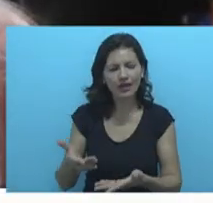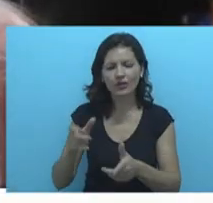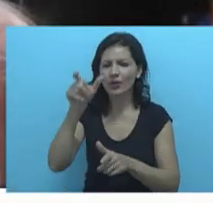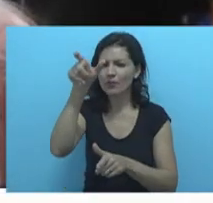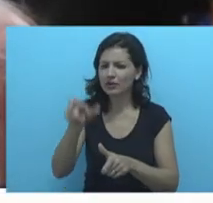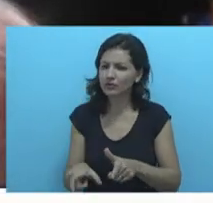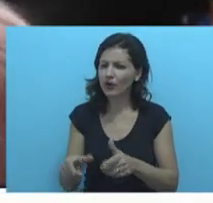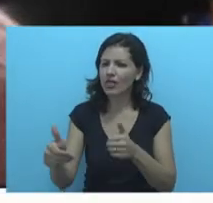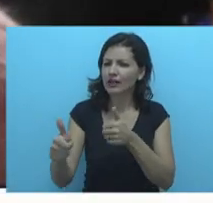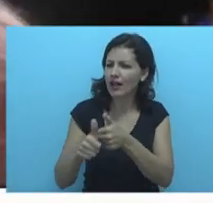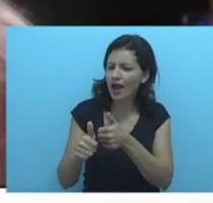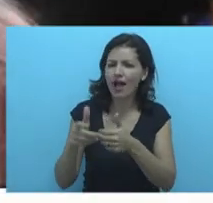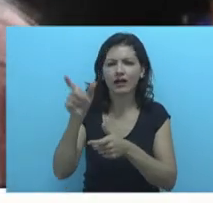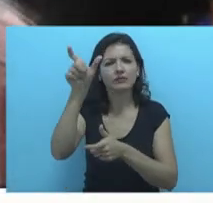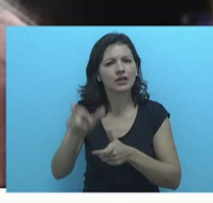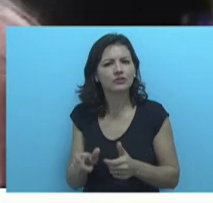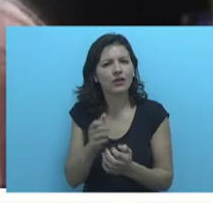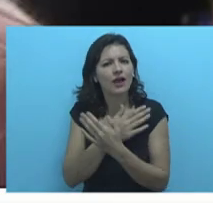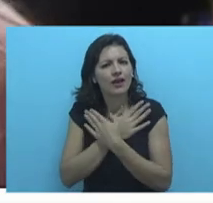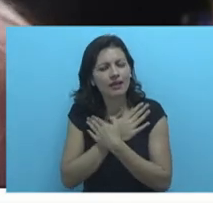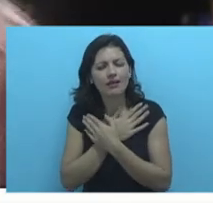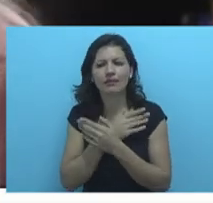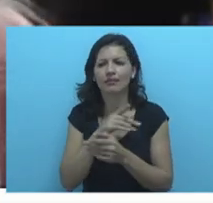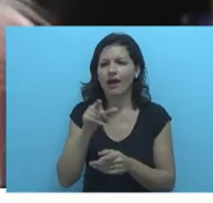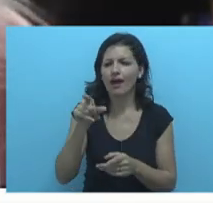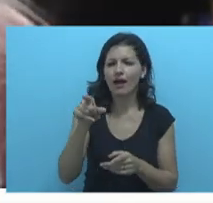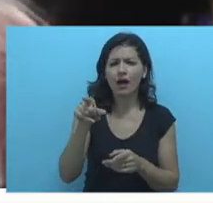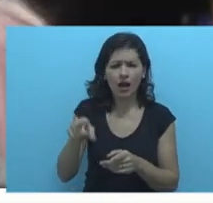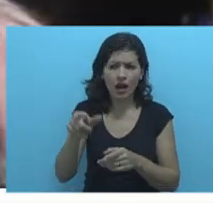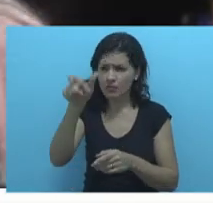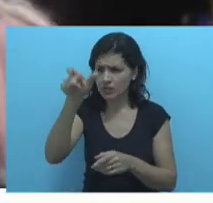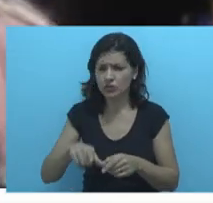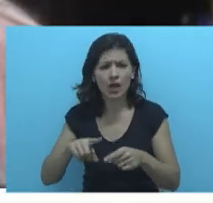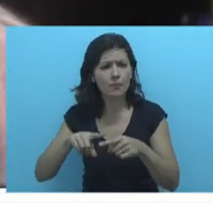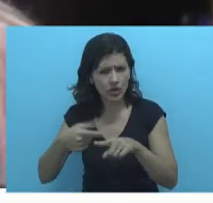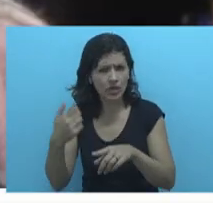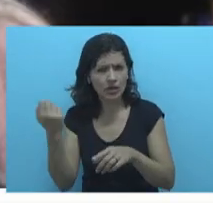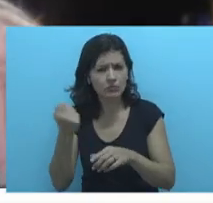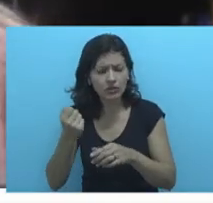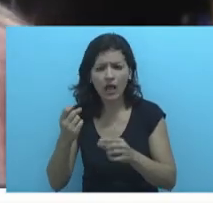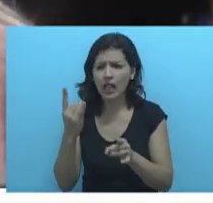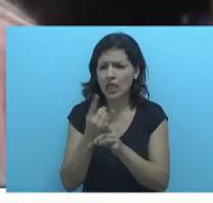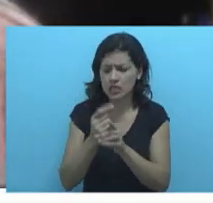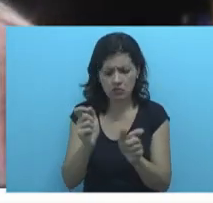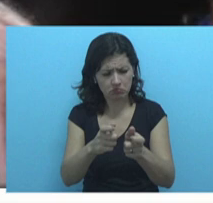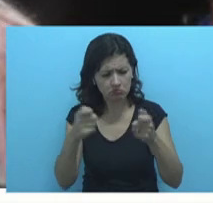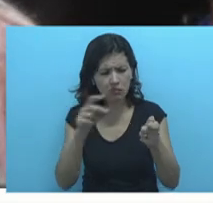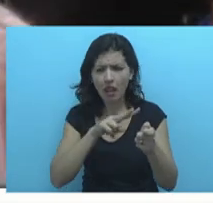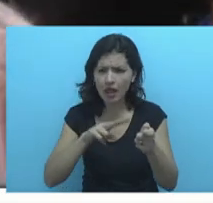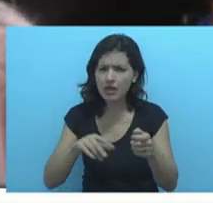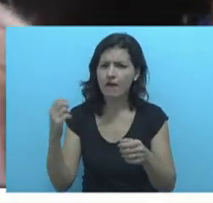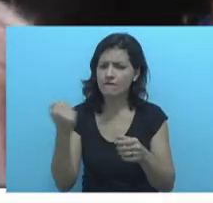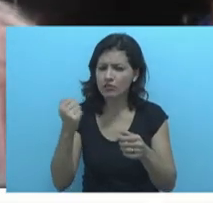querida. Miguel fue un gran político, el que siempre estaba informado, el que buscaba acuerdos, consensos, el que viajó por